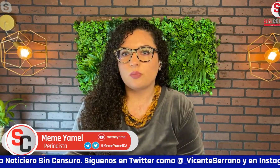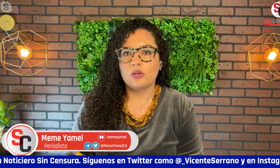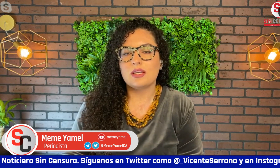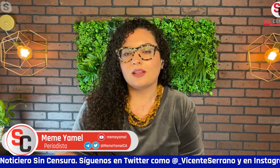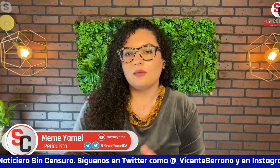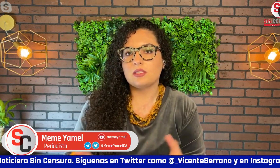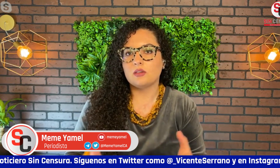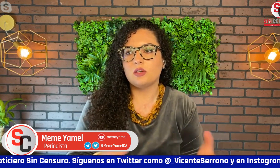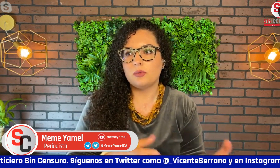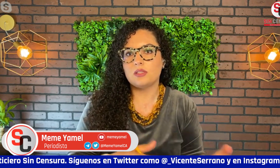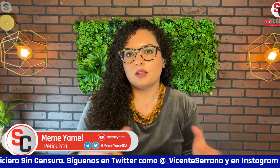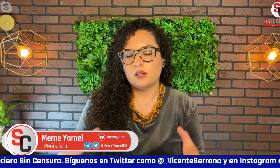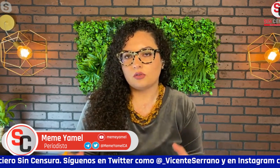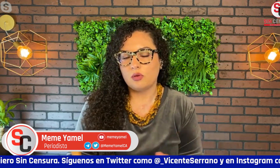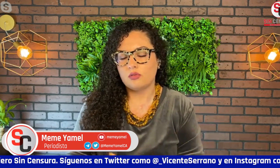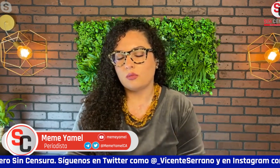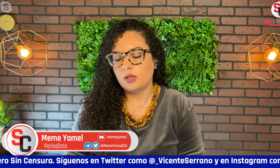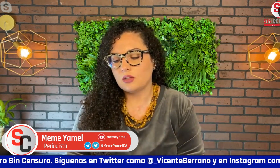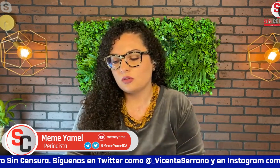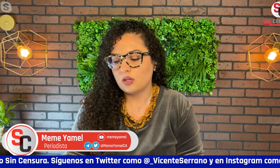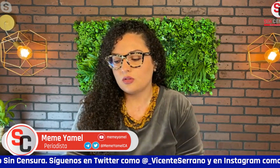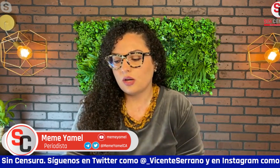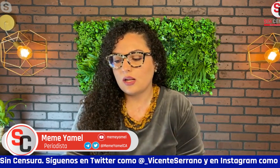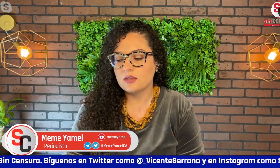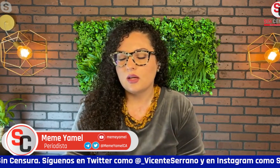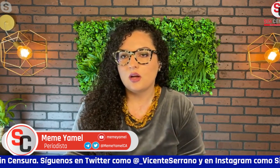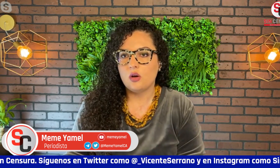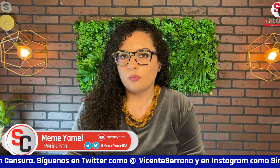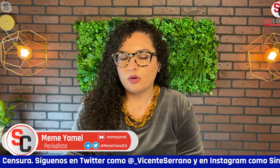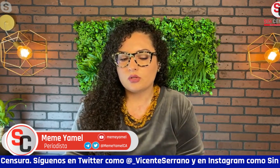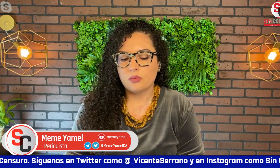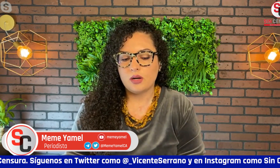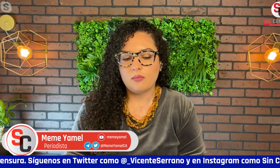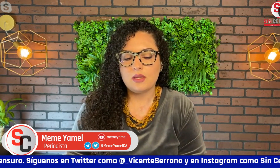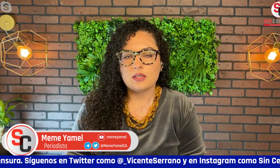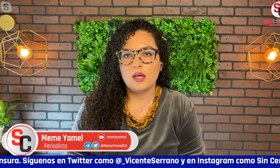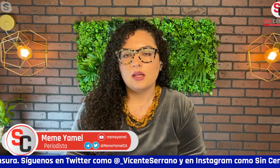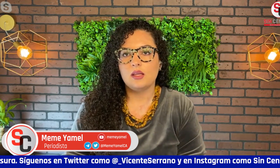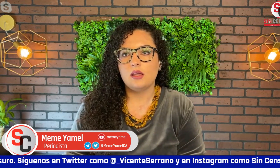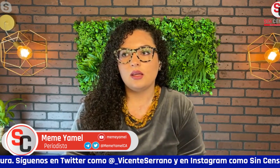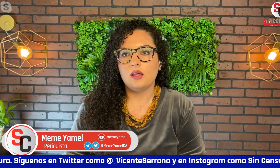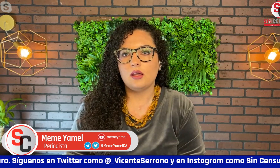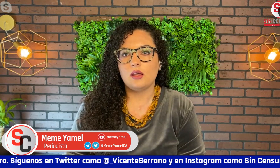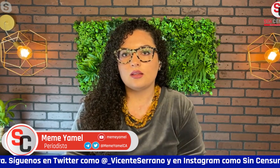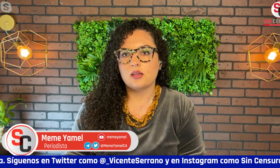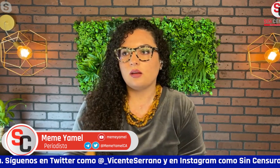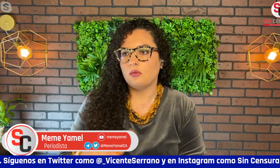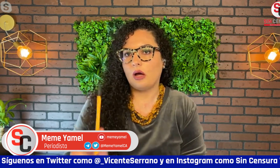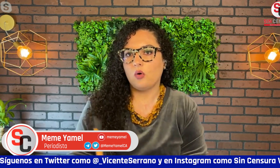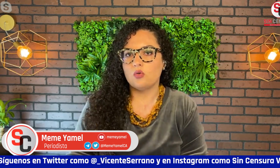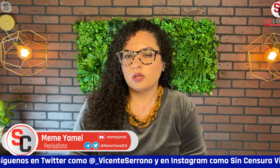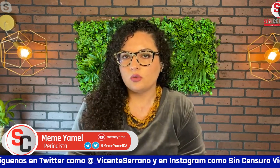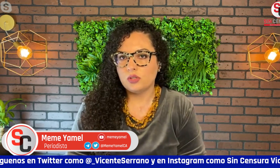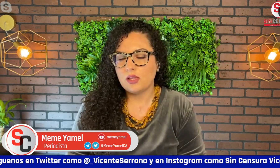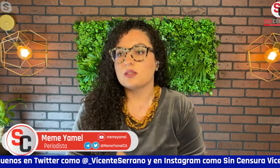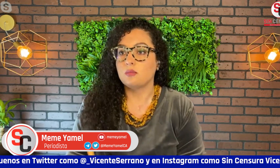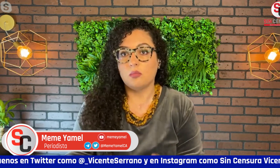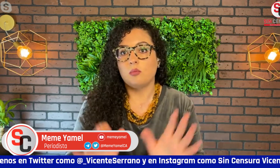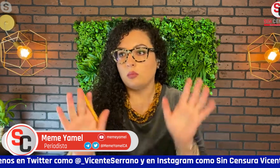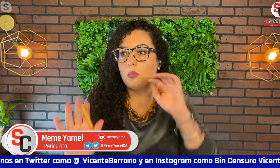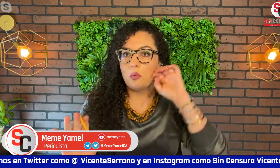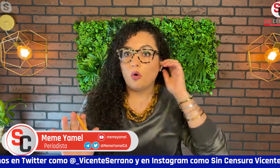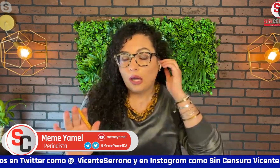más opiniones negativas en contra del presidente en los medios de comunicación tradicionales, lo pone sobre la mesa y dicen, juzguen